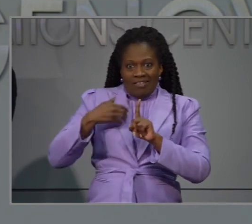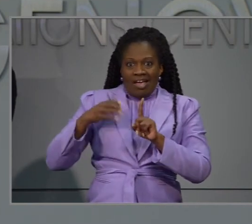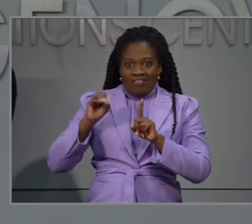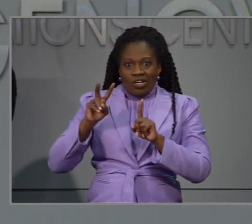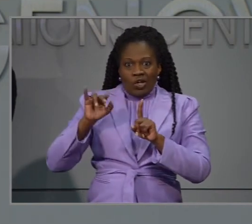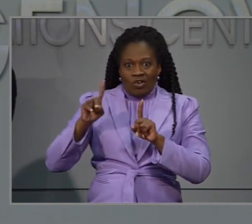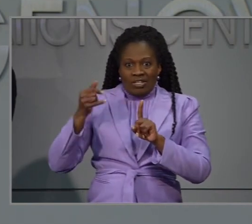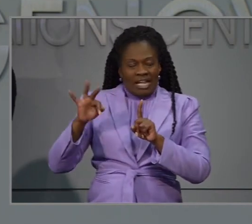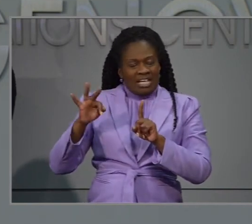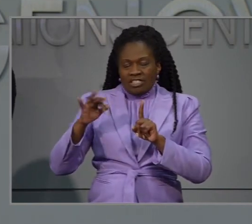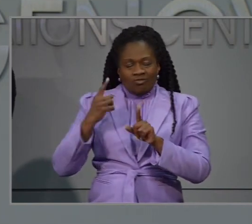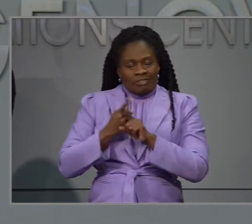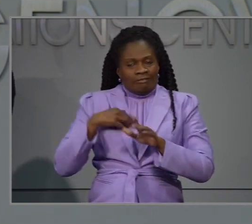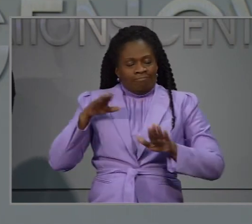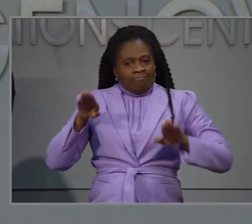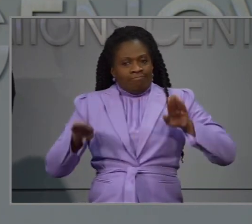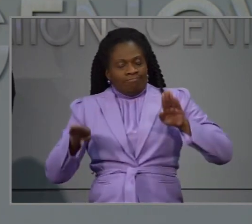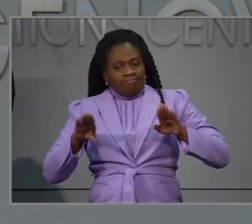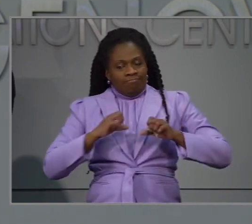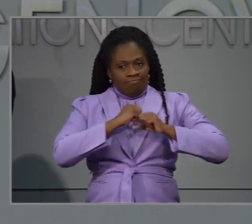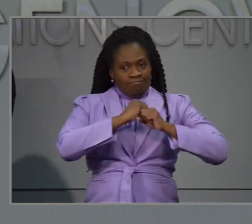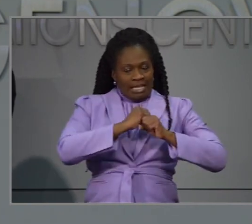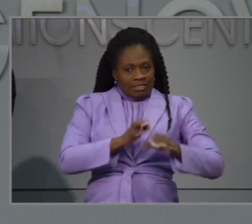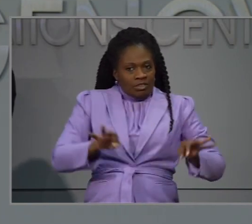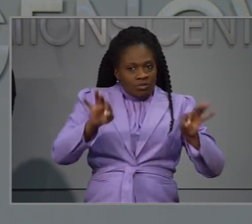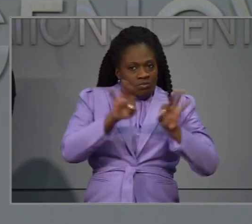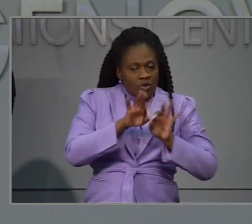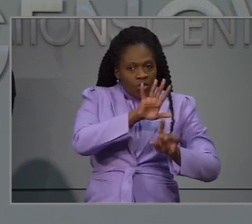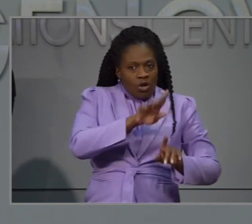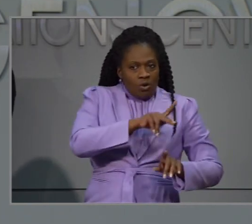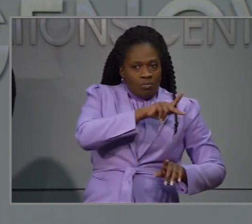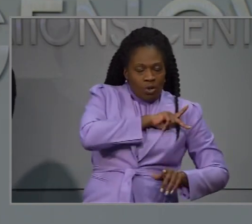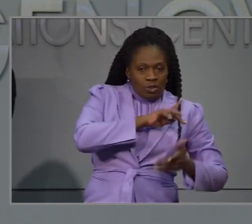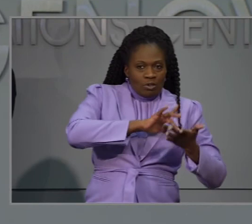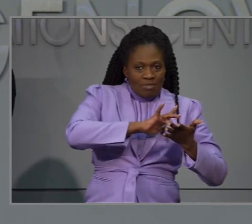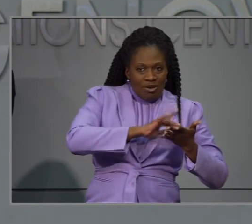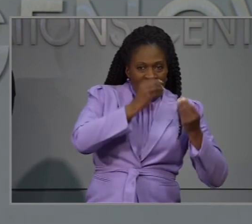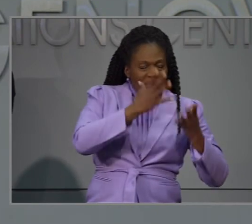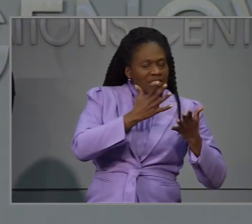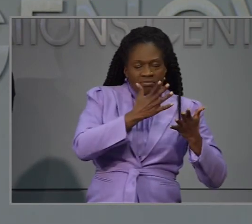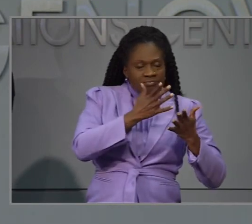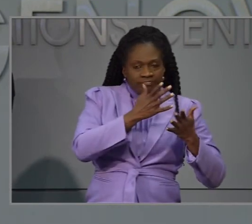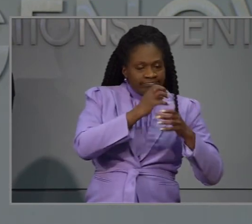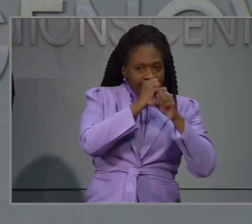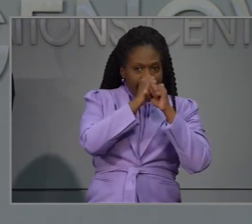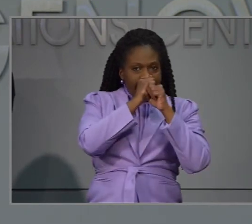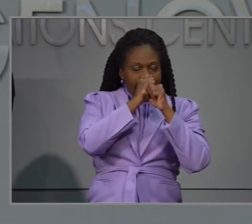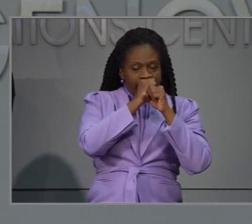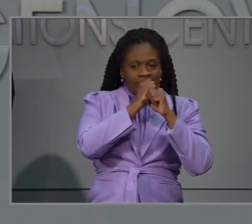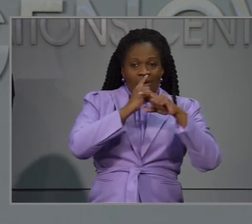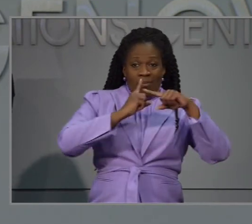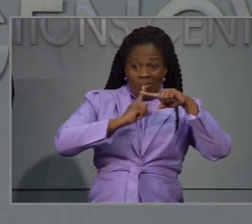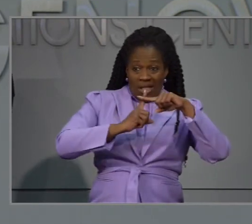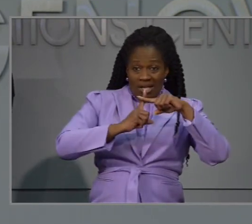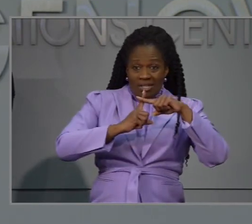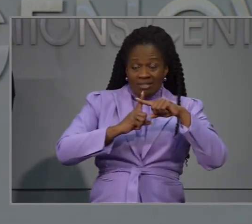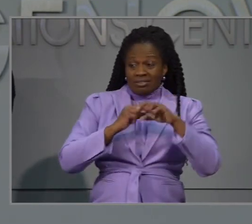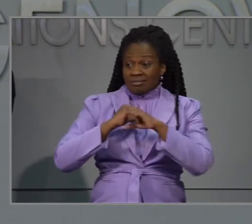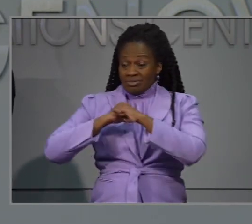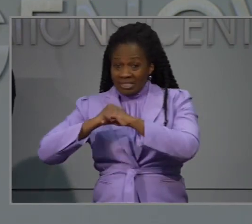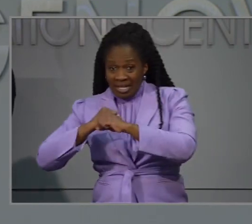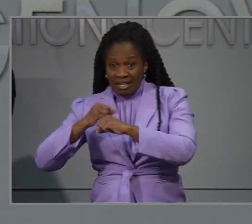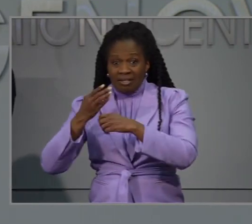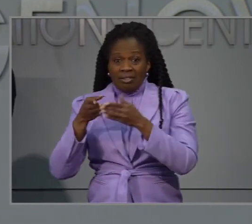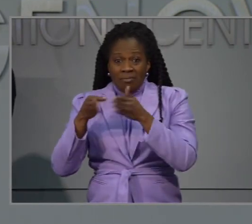tienen kobe 19 es importante tener este equilibrio entre la protección de la información médica personal